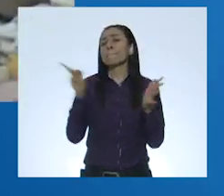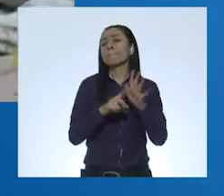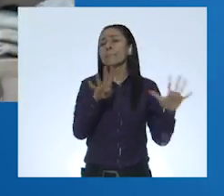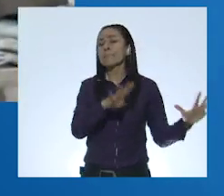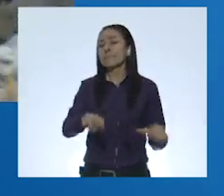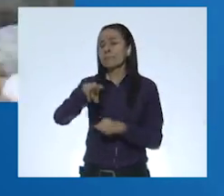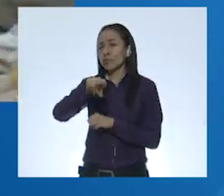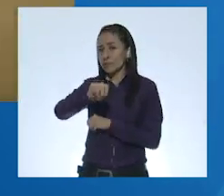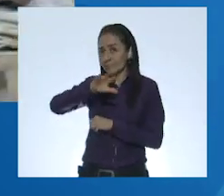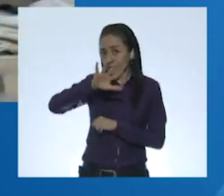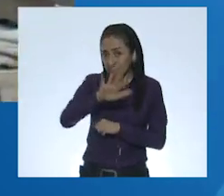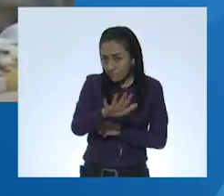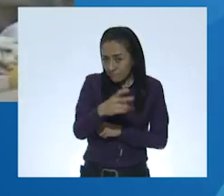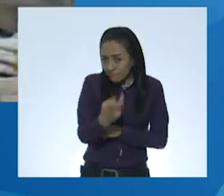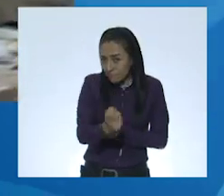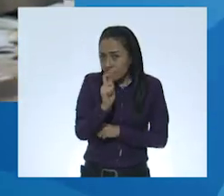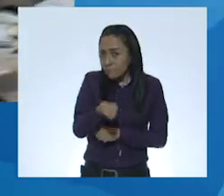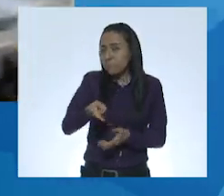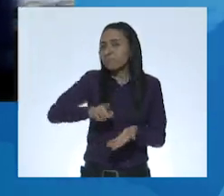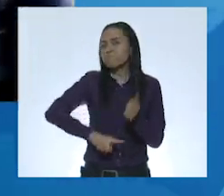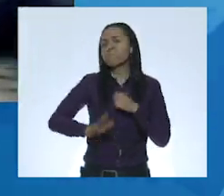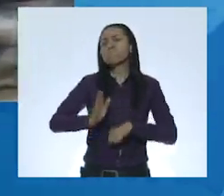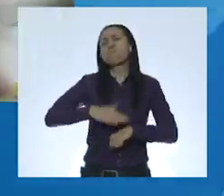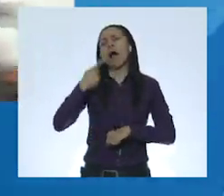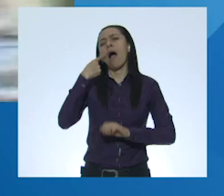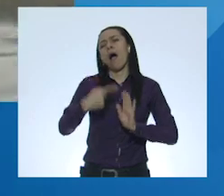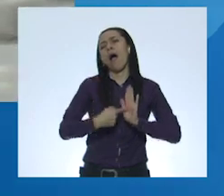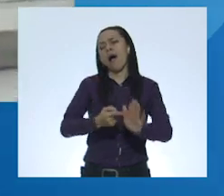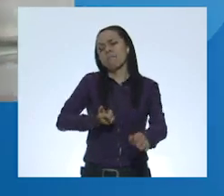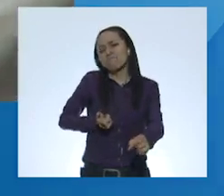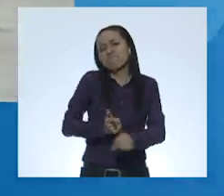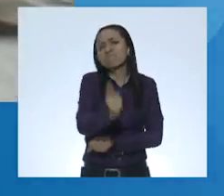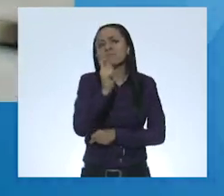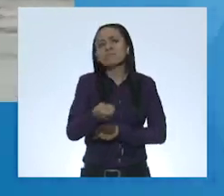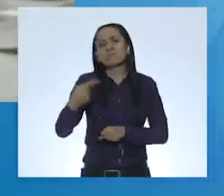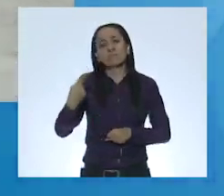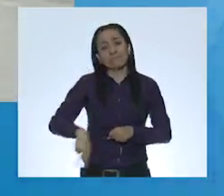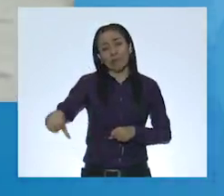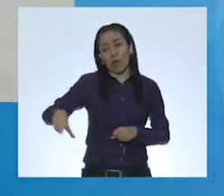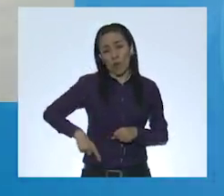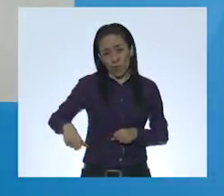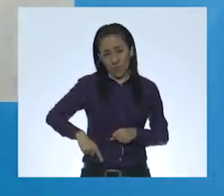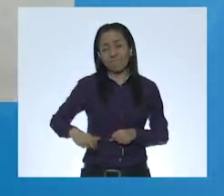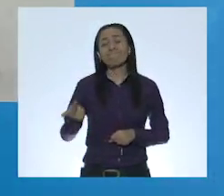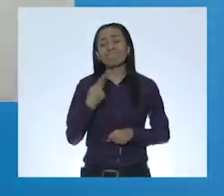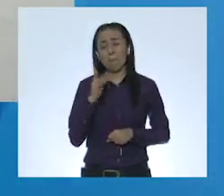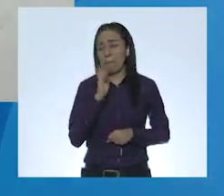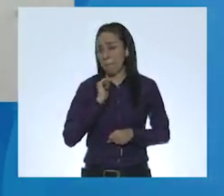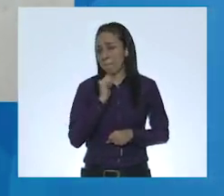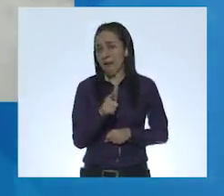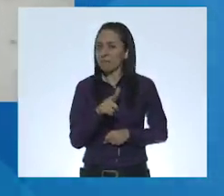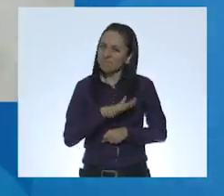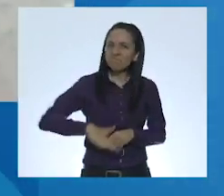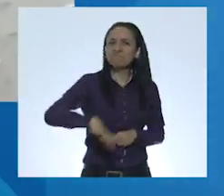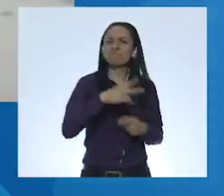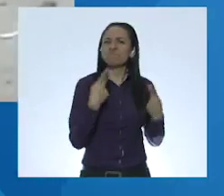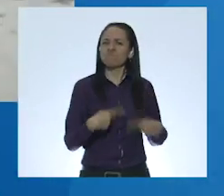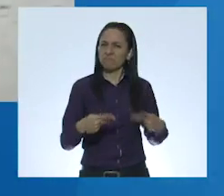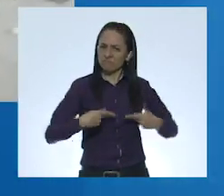1985 puso en evidencia la ineficacia del sistema político e hizo emerger a la sociedad civil como una de las